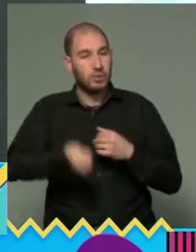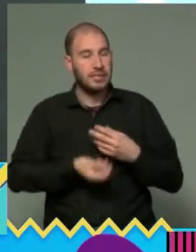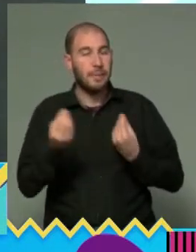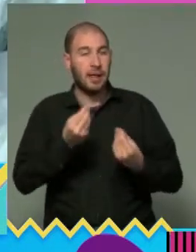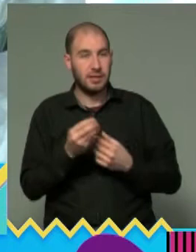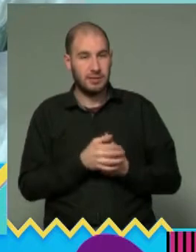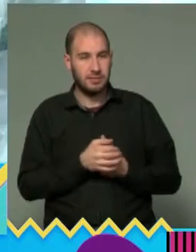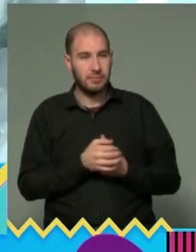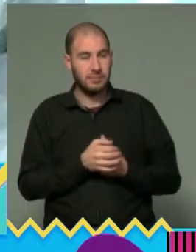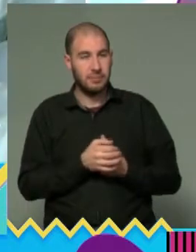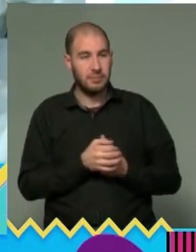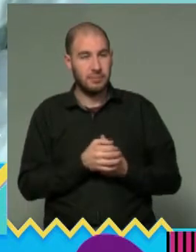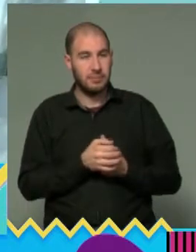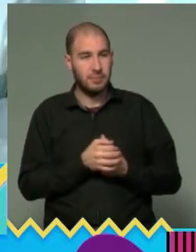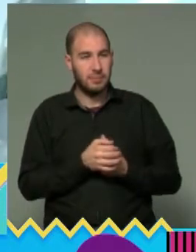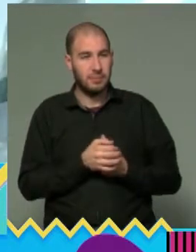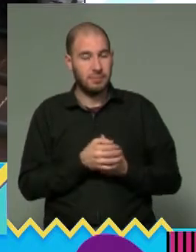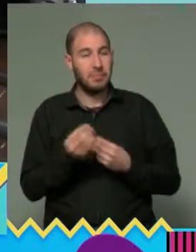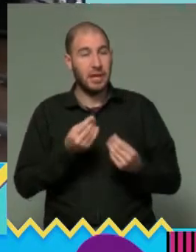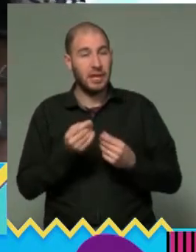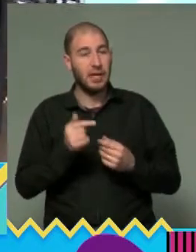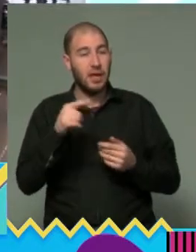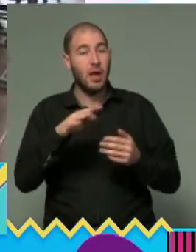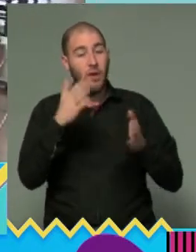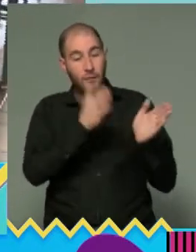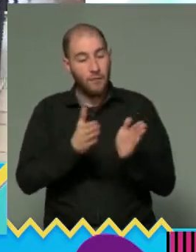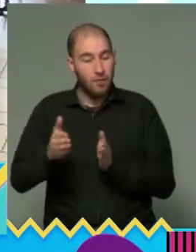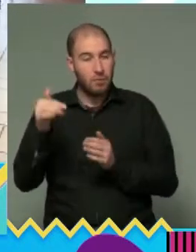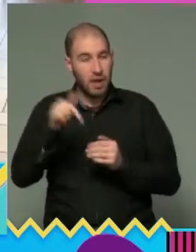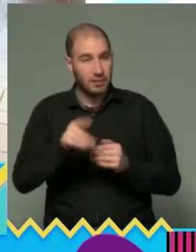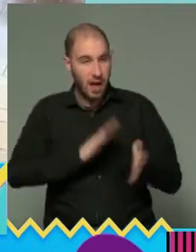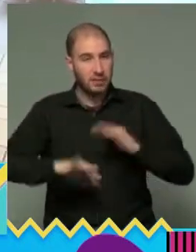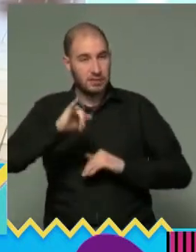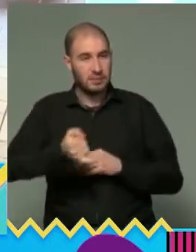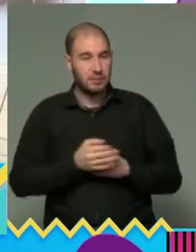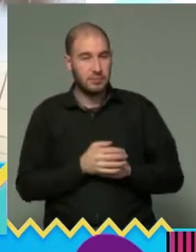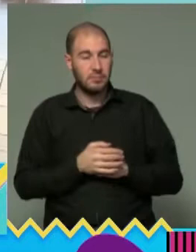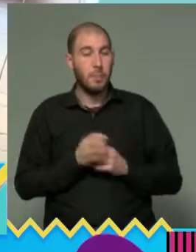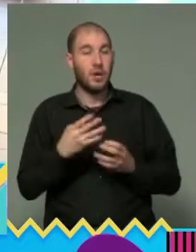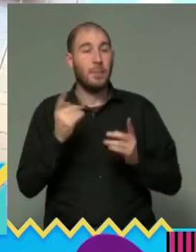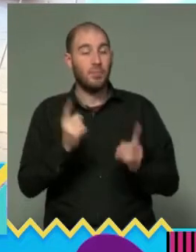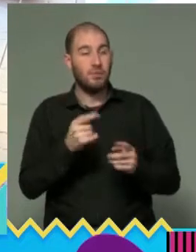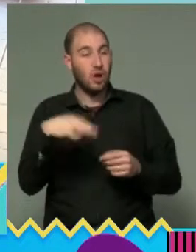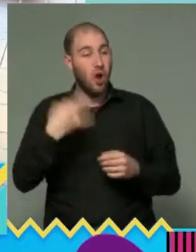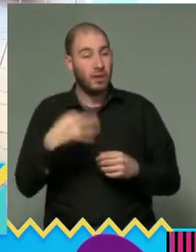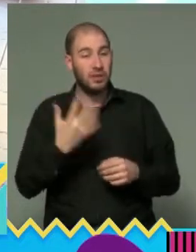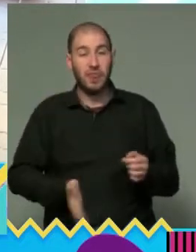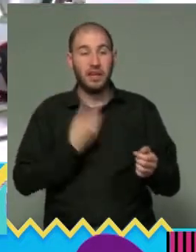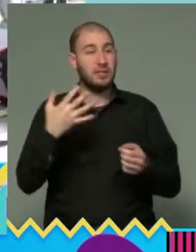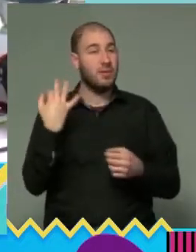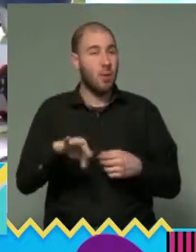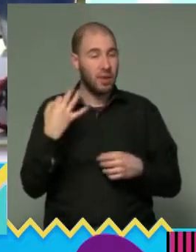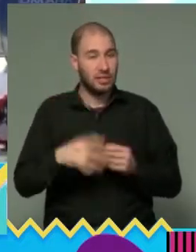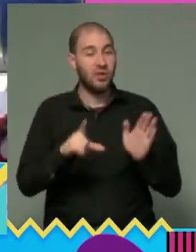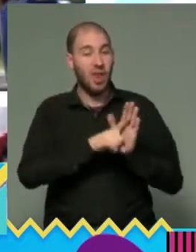para hacer para hacer los mecanismos para que esto se haga, porque el docente tiene la obligación, el directivo tiene la obligación